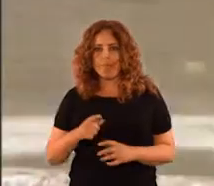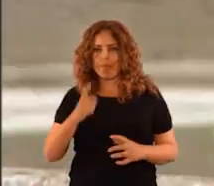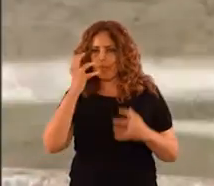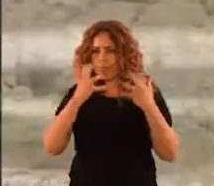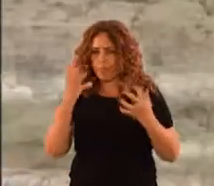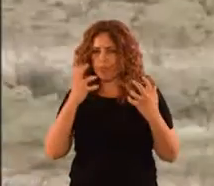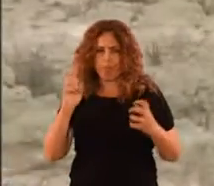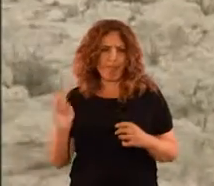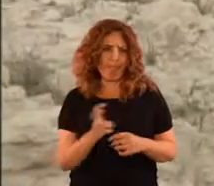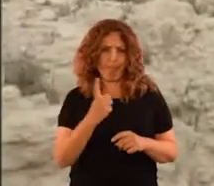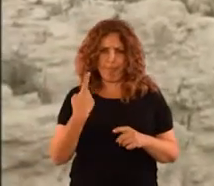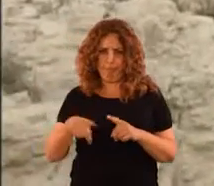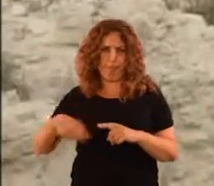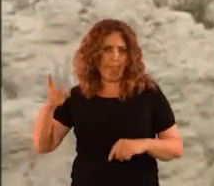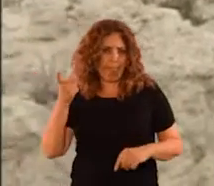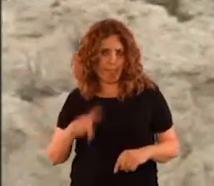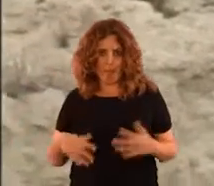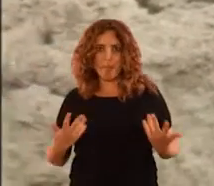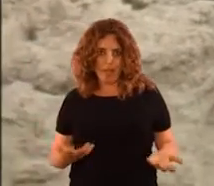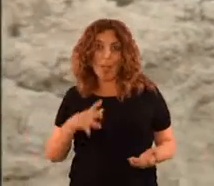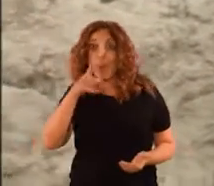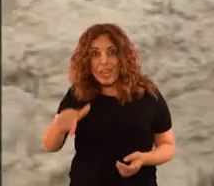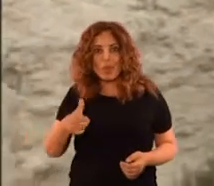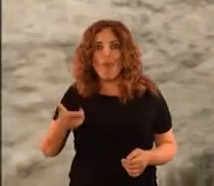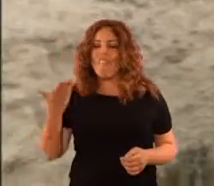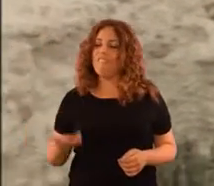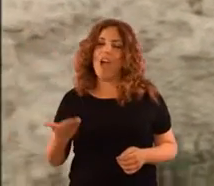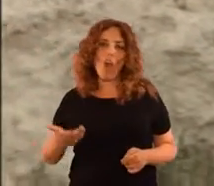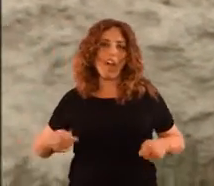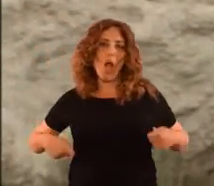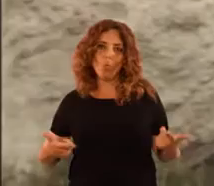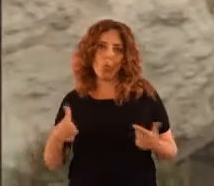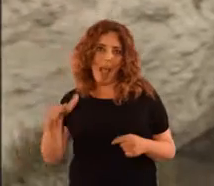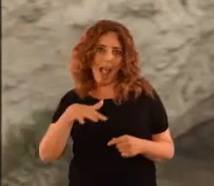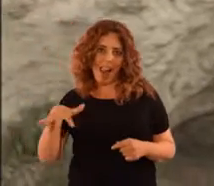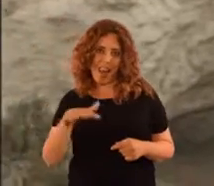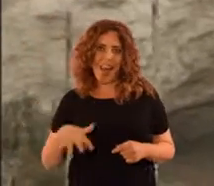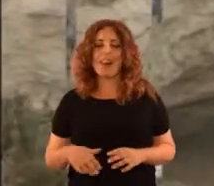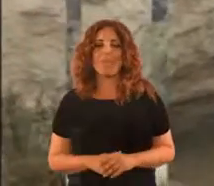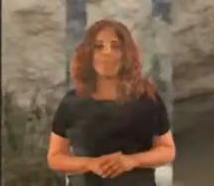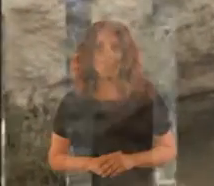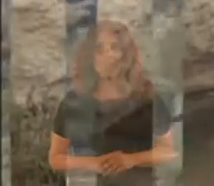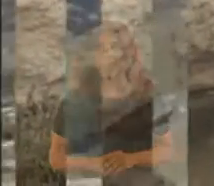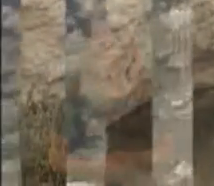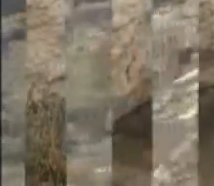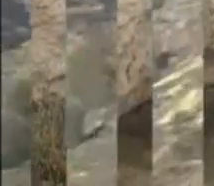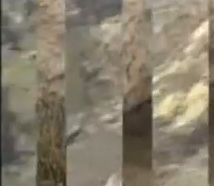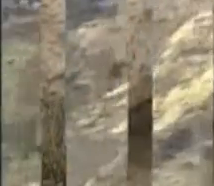Un mundo biológico también diverso que acrecienta el valor natural de este espacio.